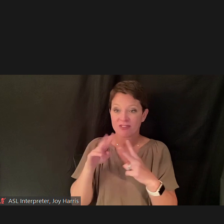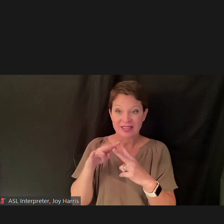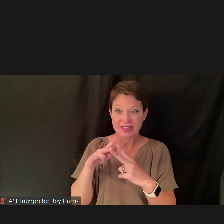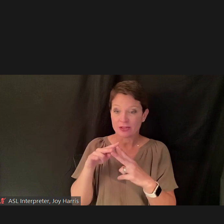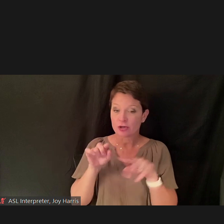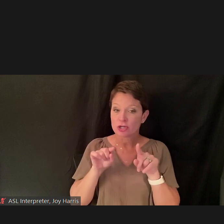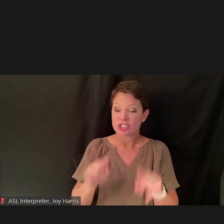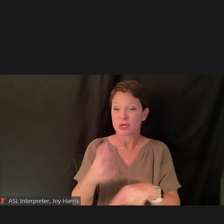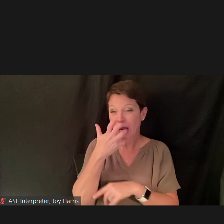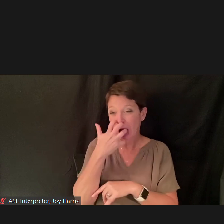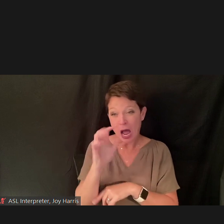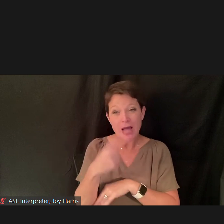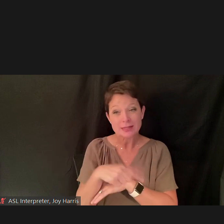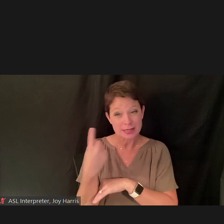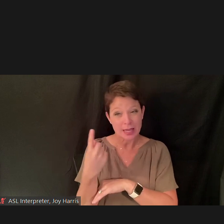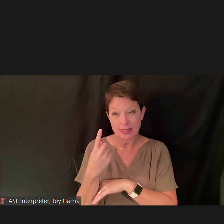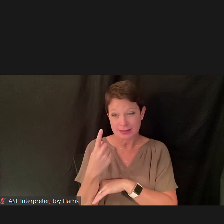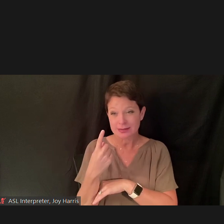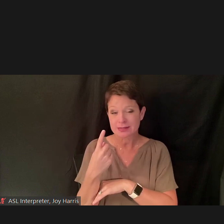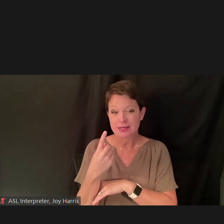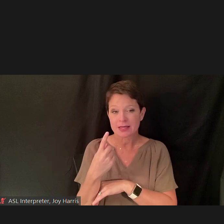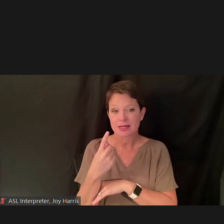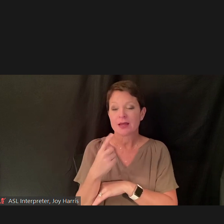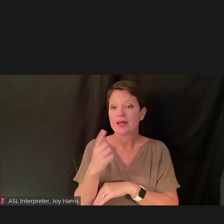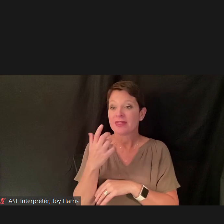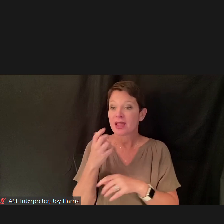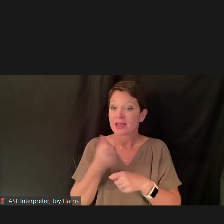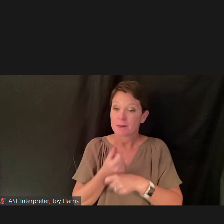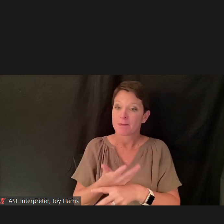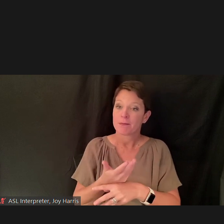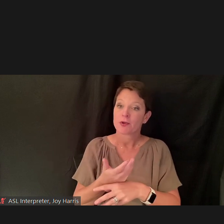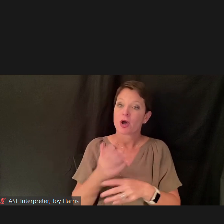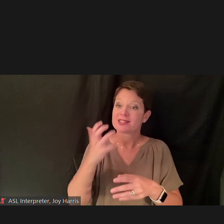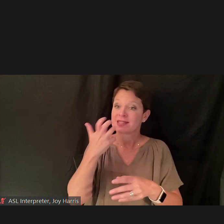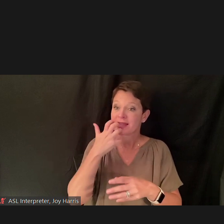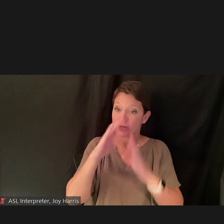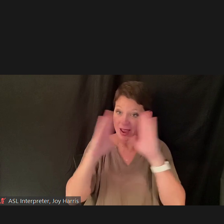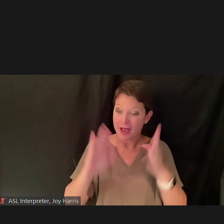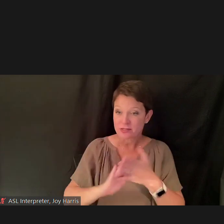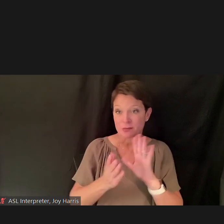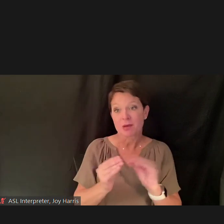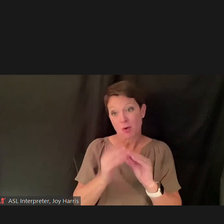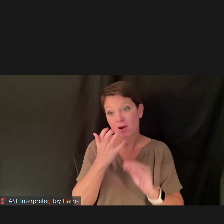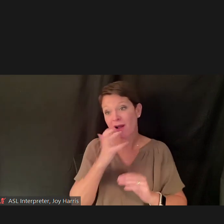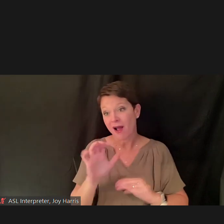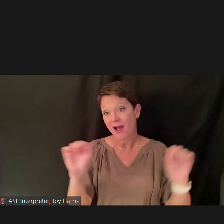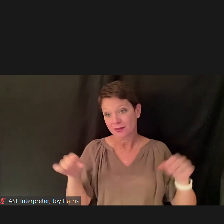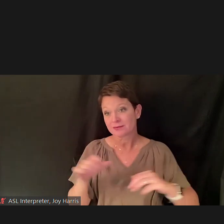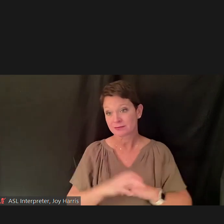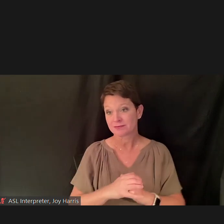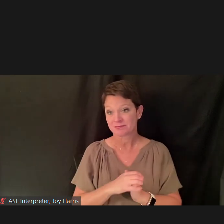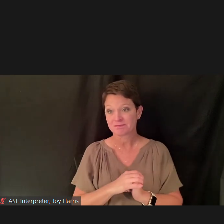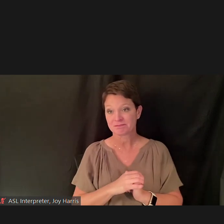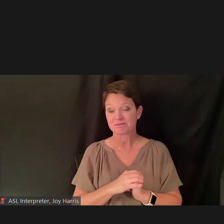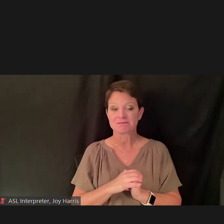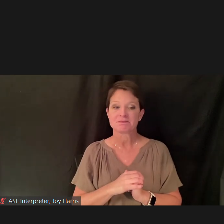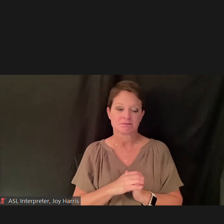Evite utilizar el horno o la estufa durante un clima muy caluroso.